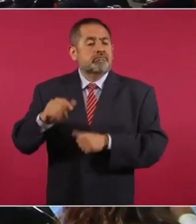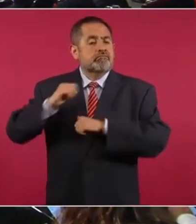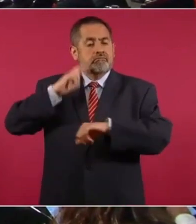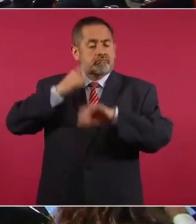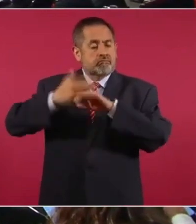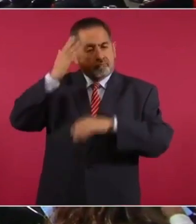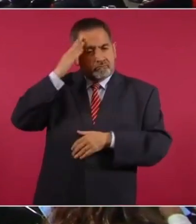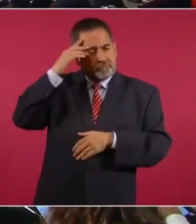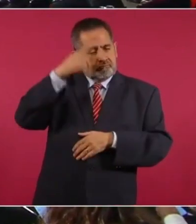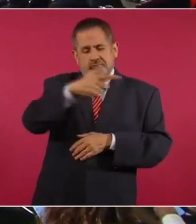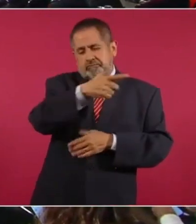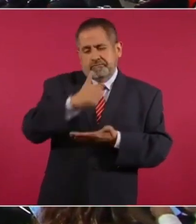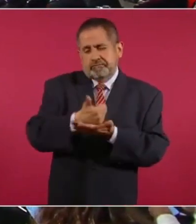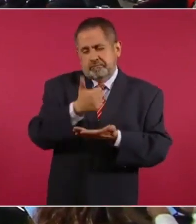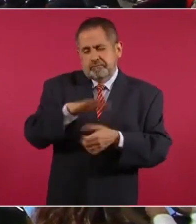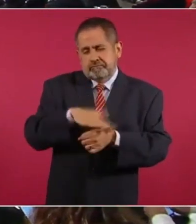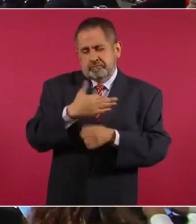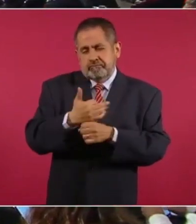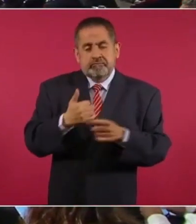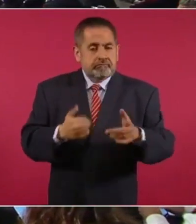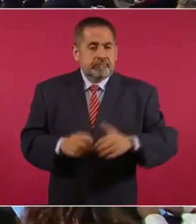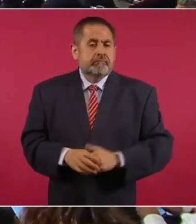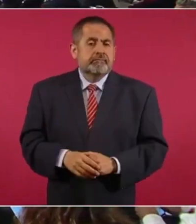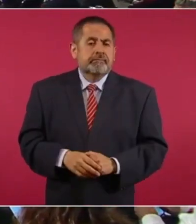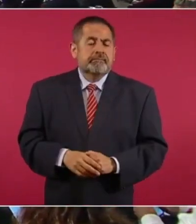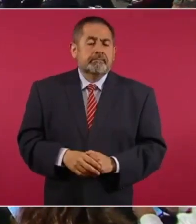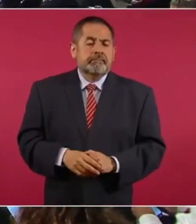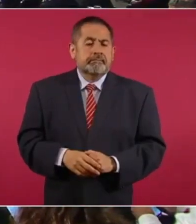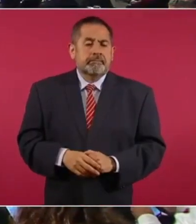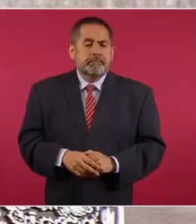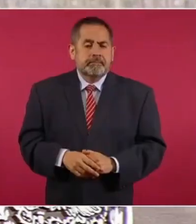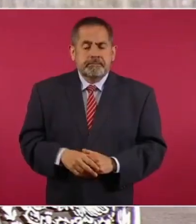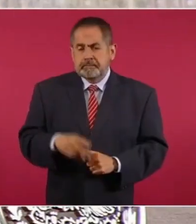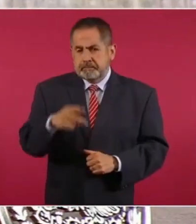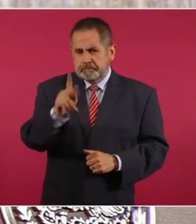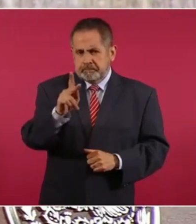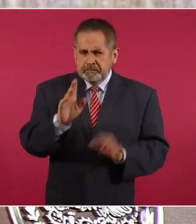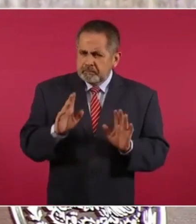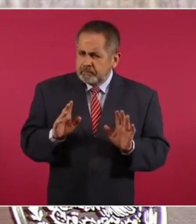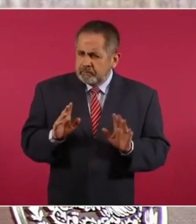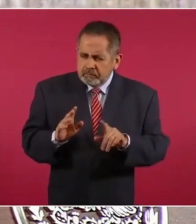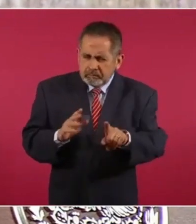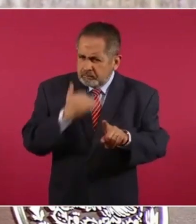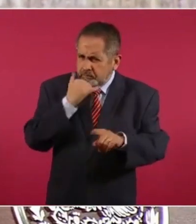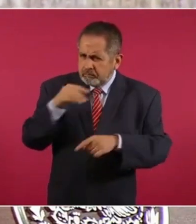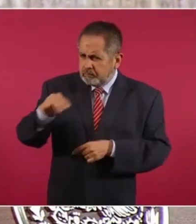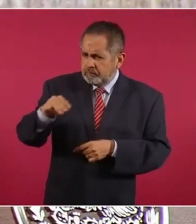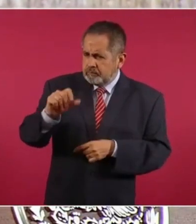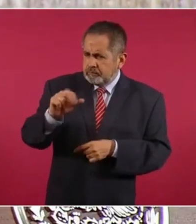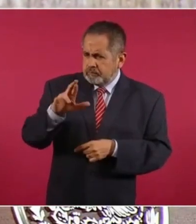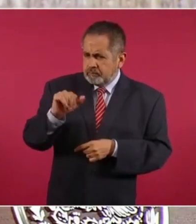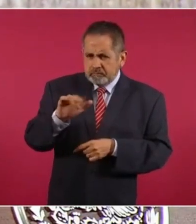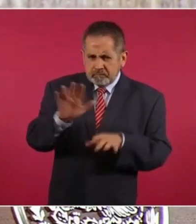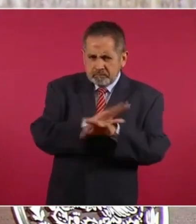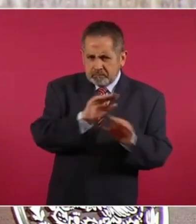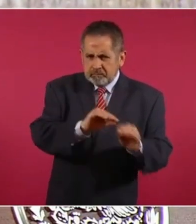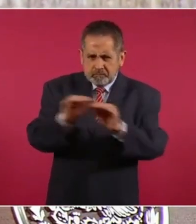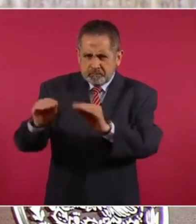ese ayuntamiento. Bueno, pero ya Mario está en su casa,